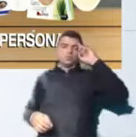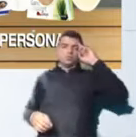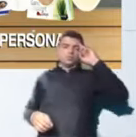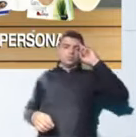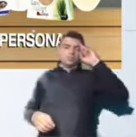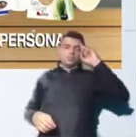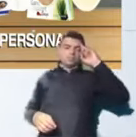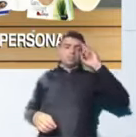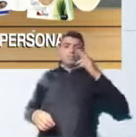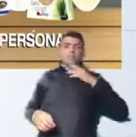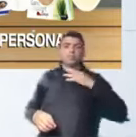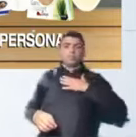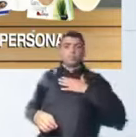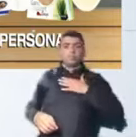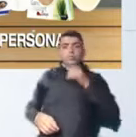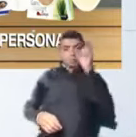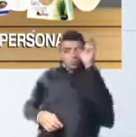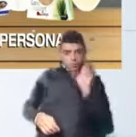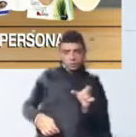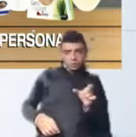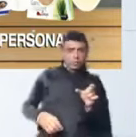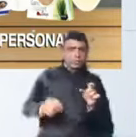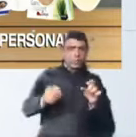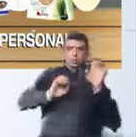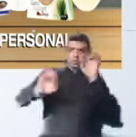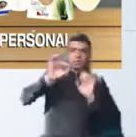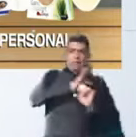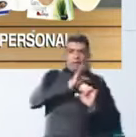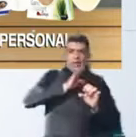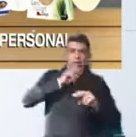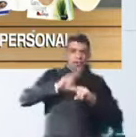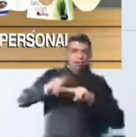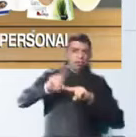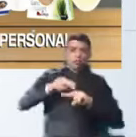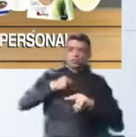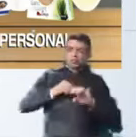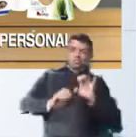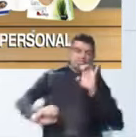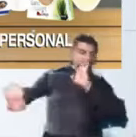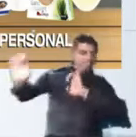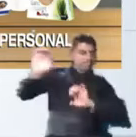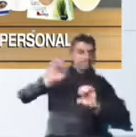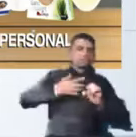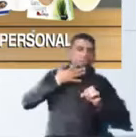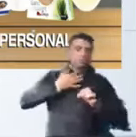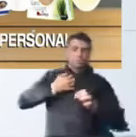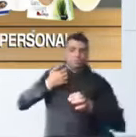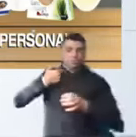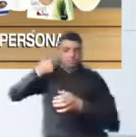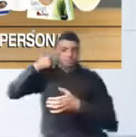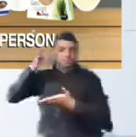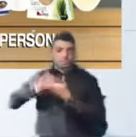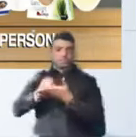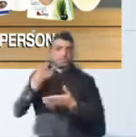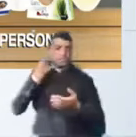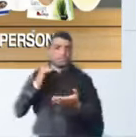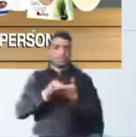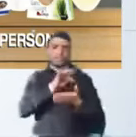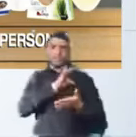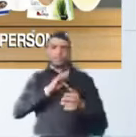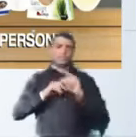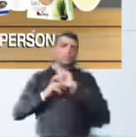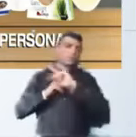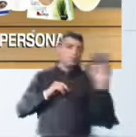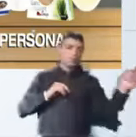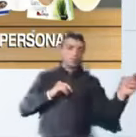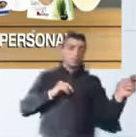era una persona muy escéptica a las terapias naturales, era una persona que no creía en ningún tipo de terapia alternativa, porque en mi